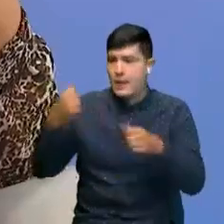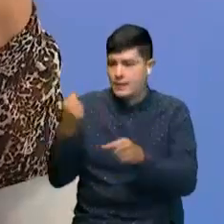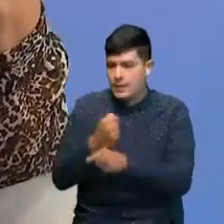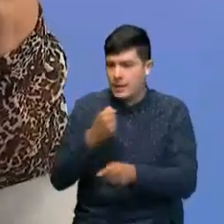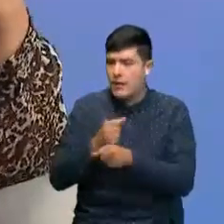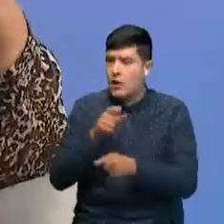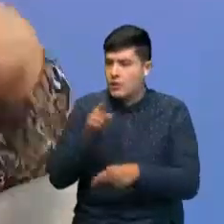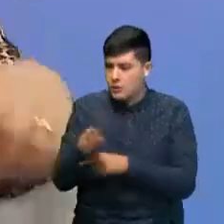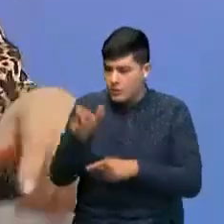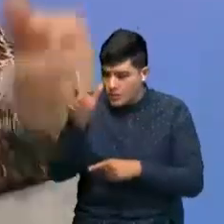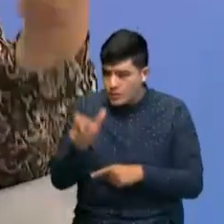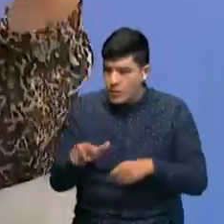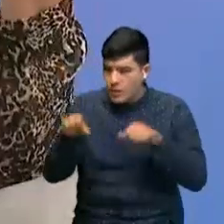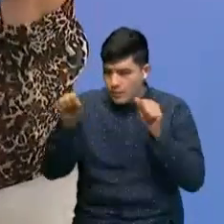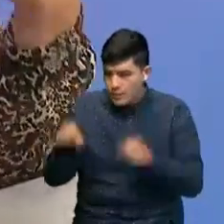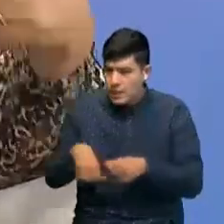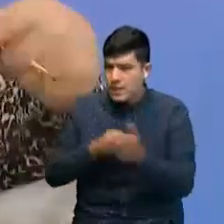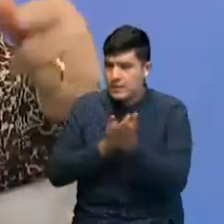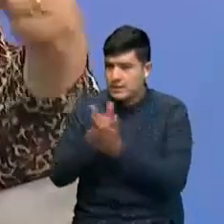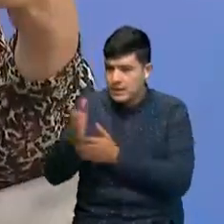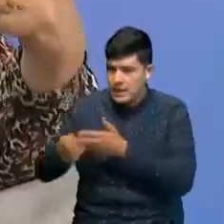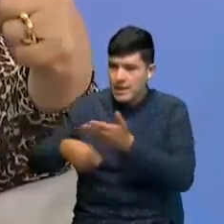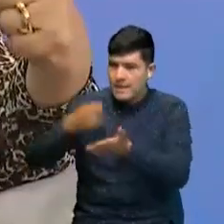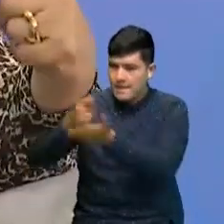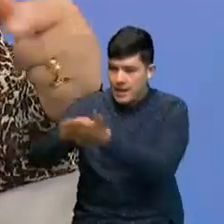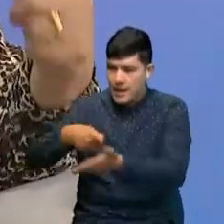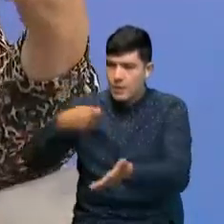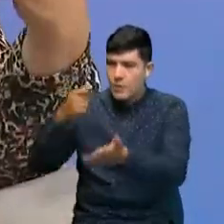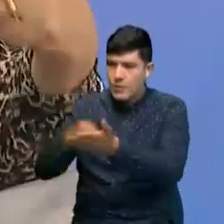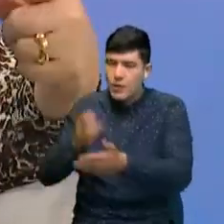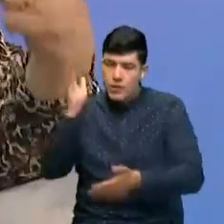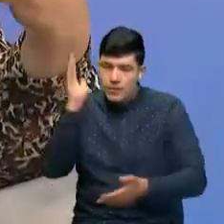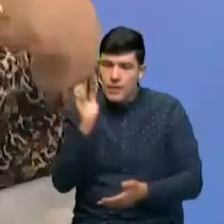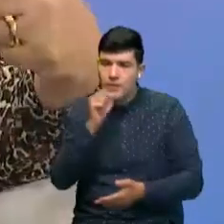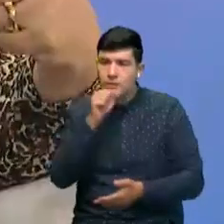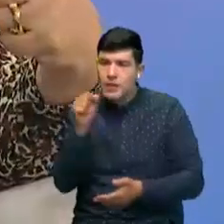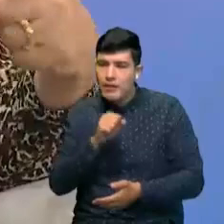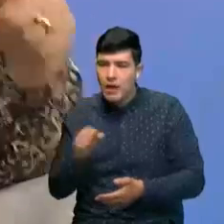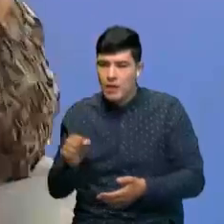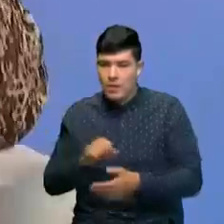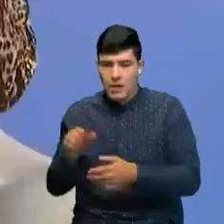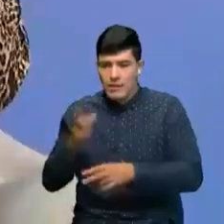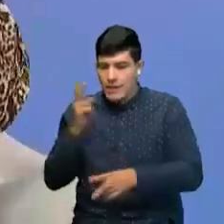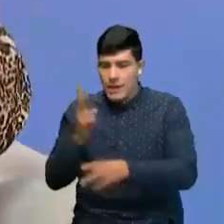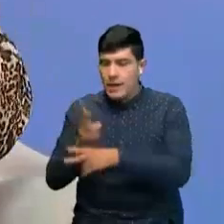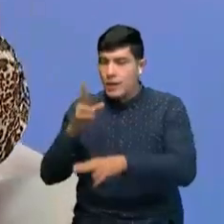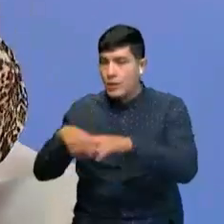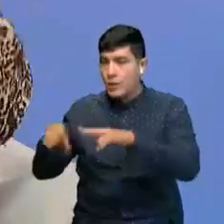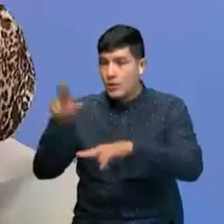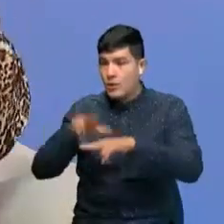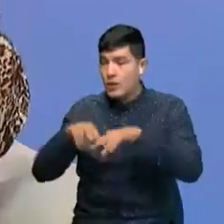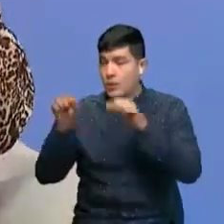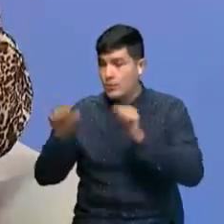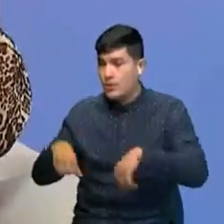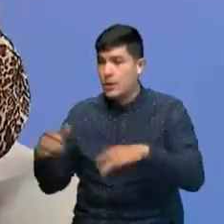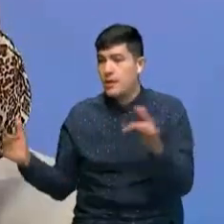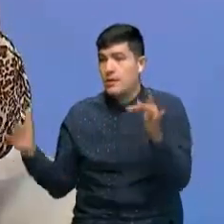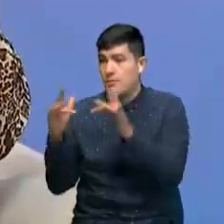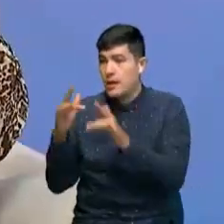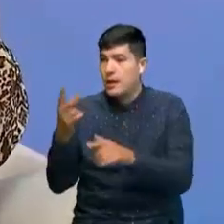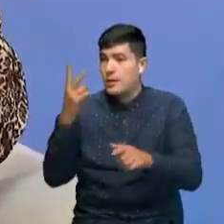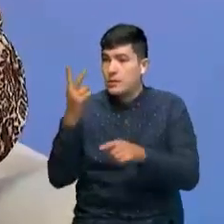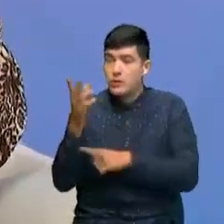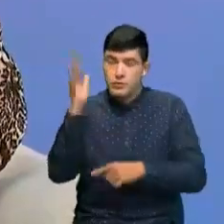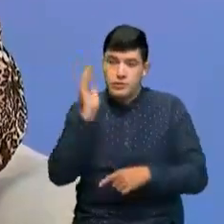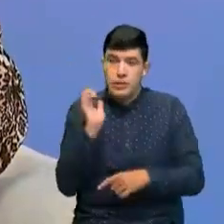podía seguir cotizando para la pensión de vejez, que es por un riesgo común, y son compatibles las dos